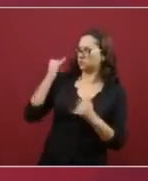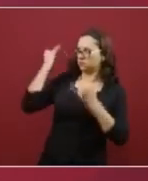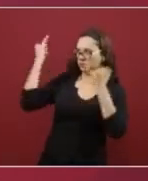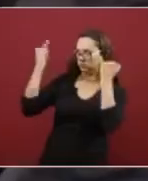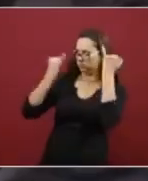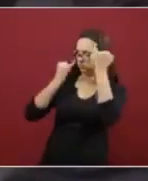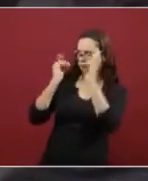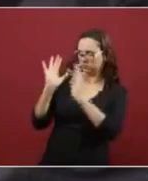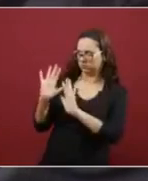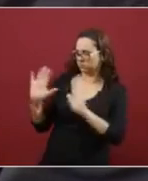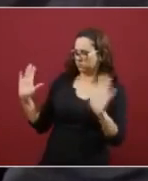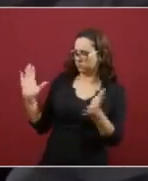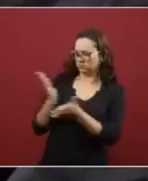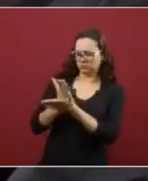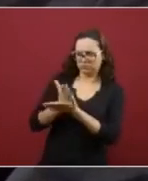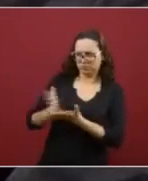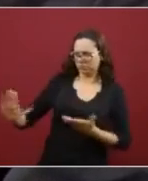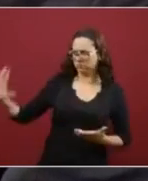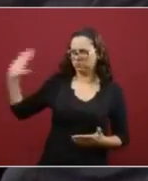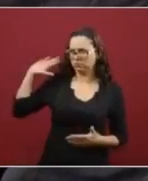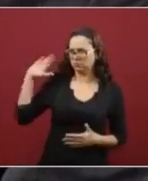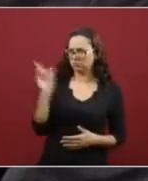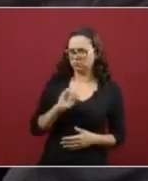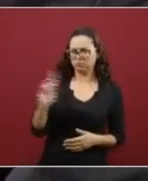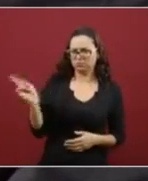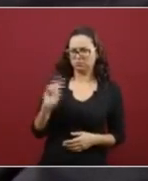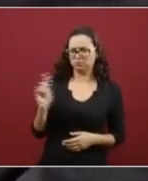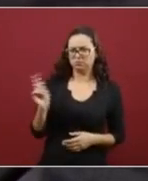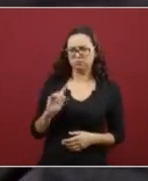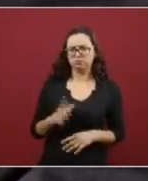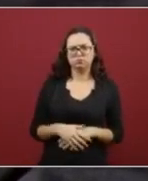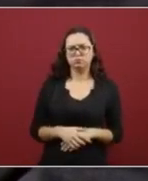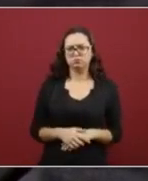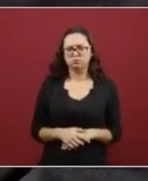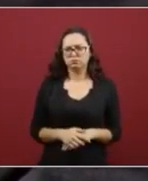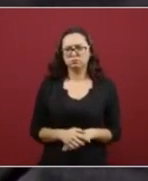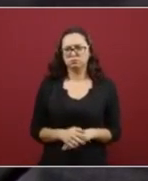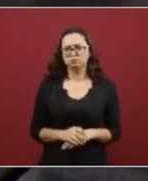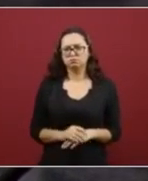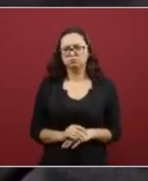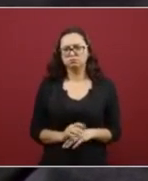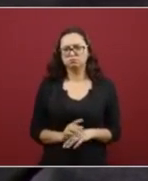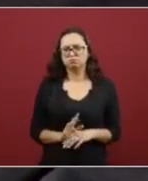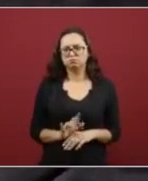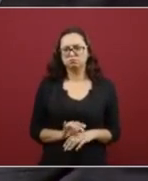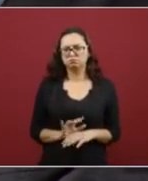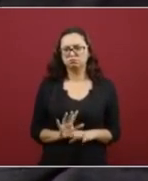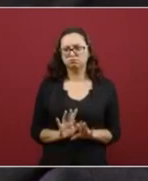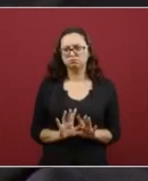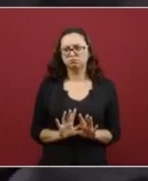asunto secundario, que no tienen ningún